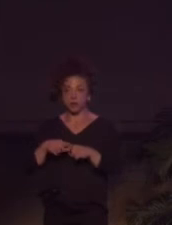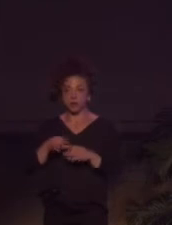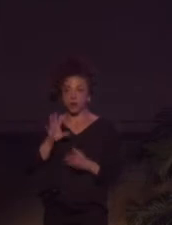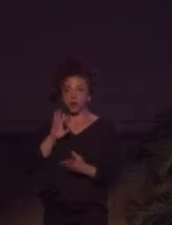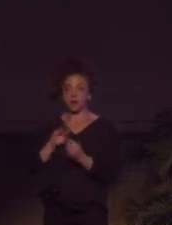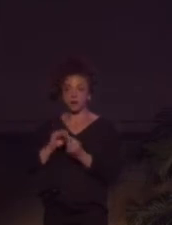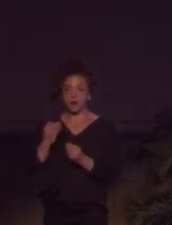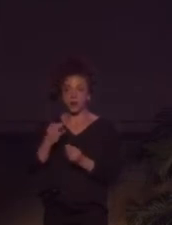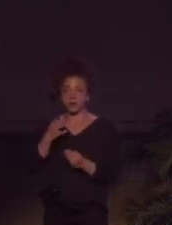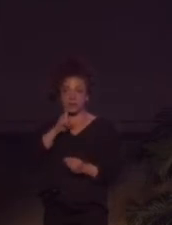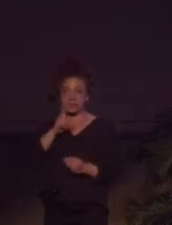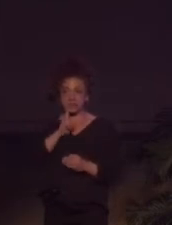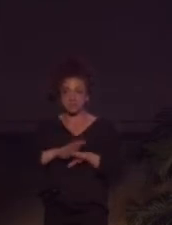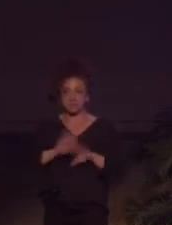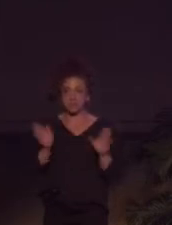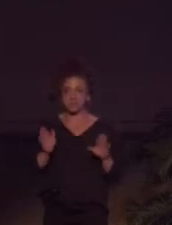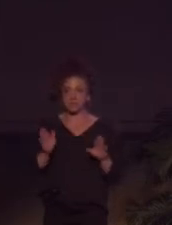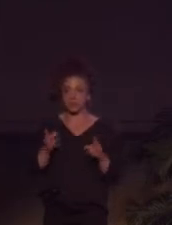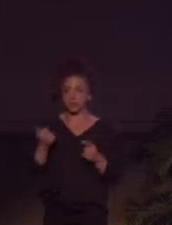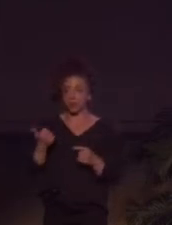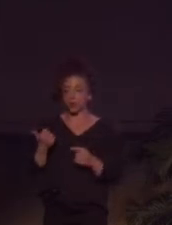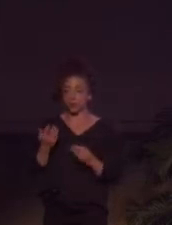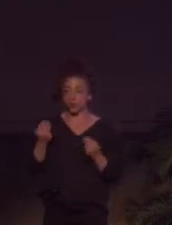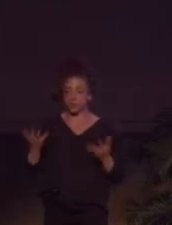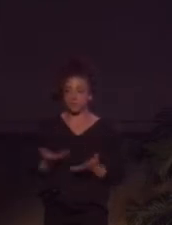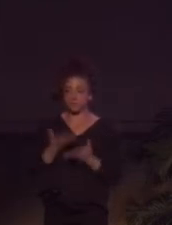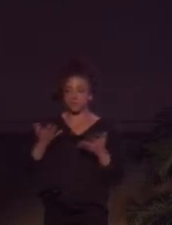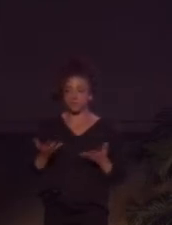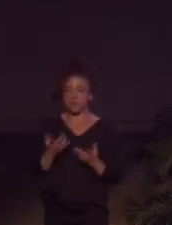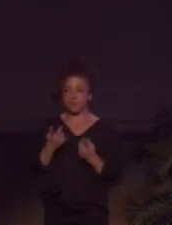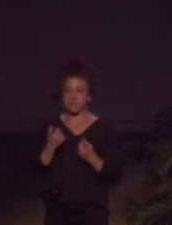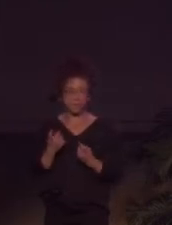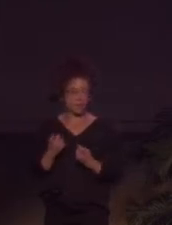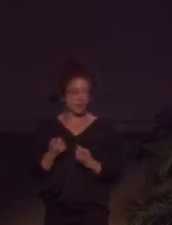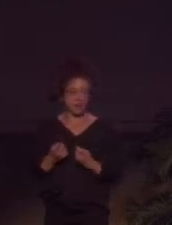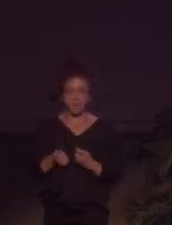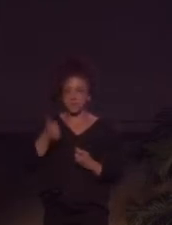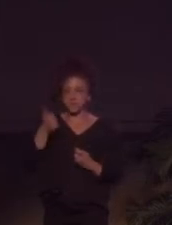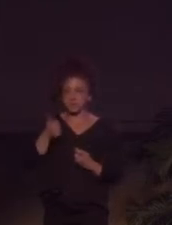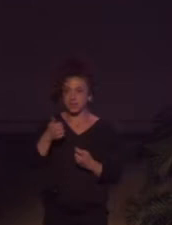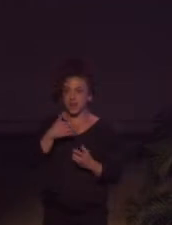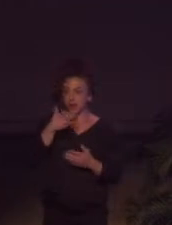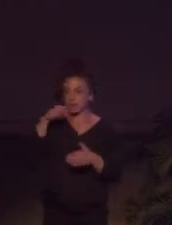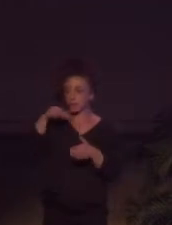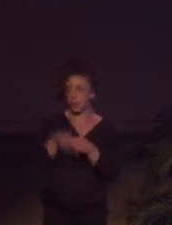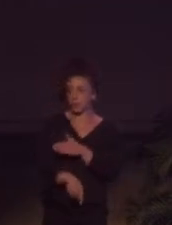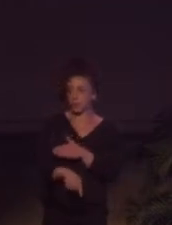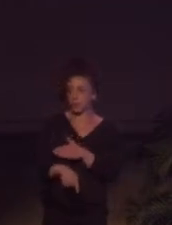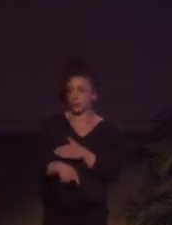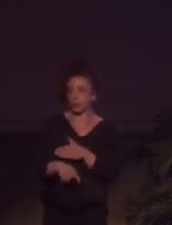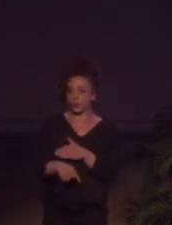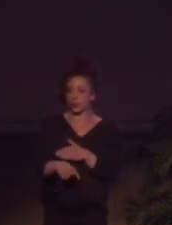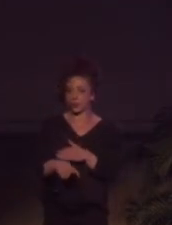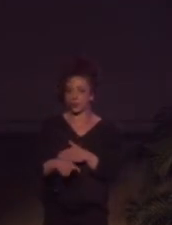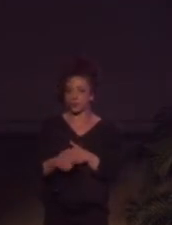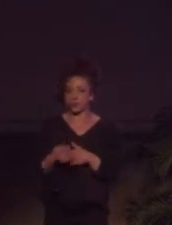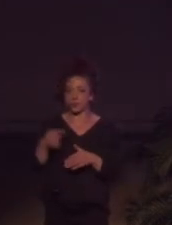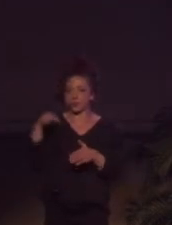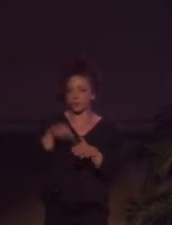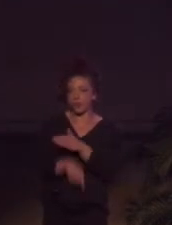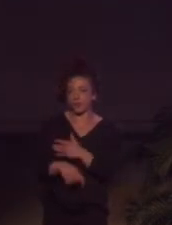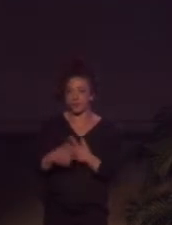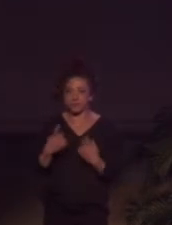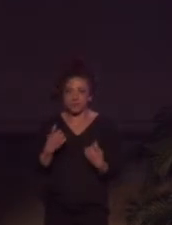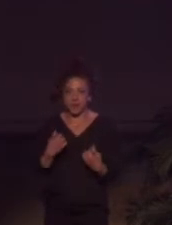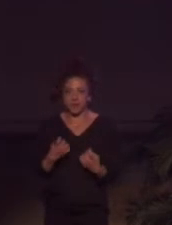pero era un componente como muy identitario, pero a mí me faltaba como un componente transversal, que yo en aquel momento no sabía lo que era la palabra transversal,